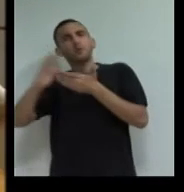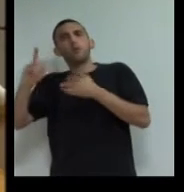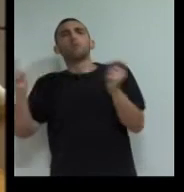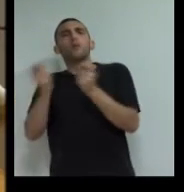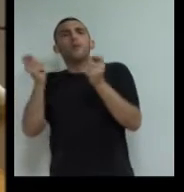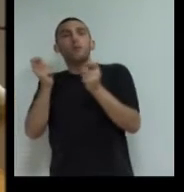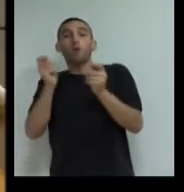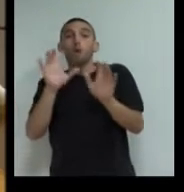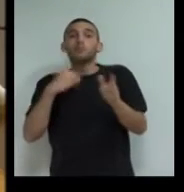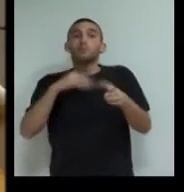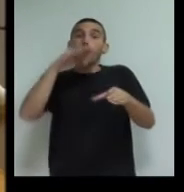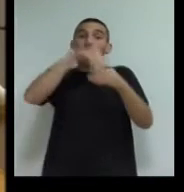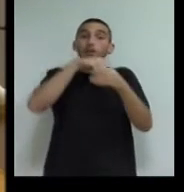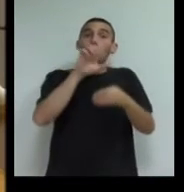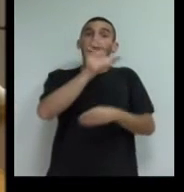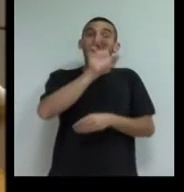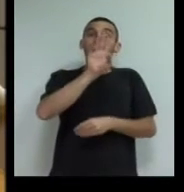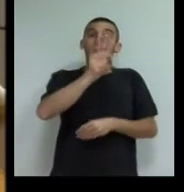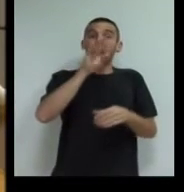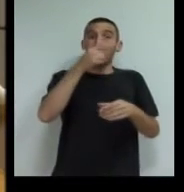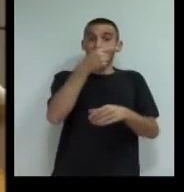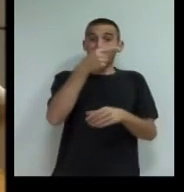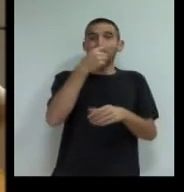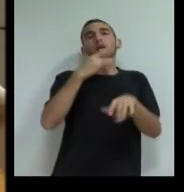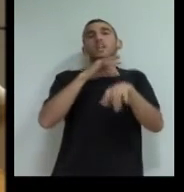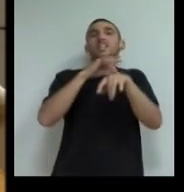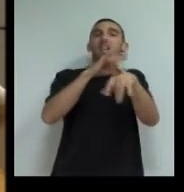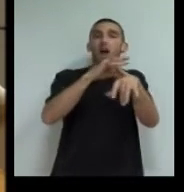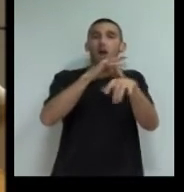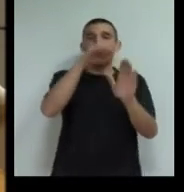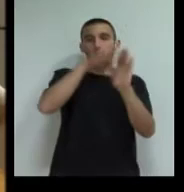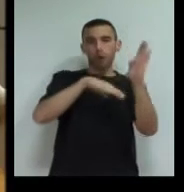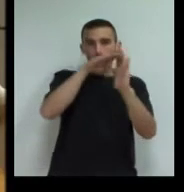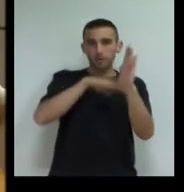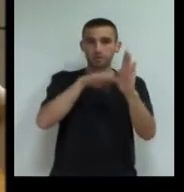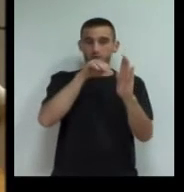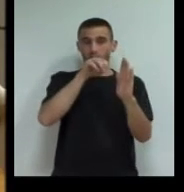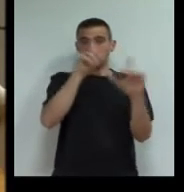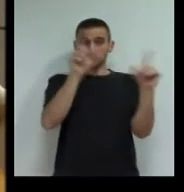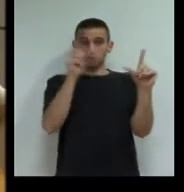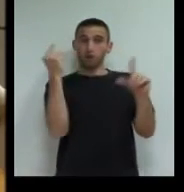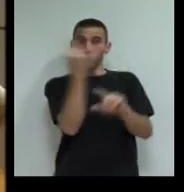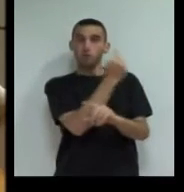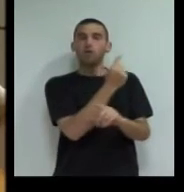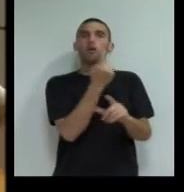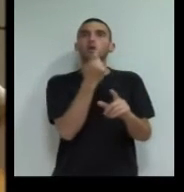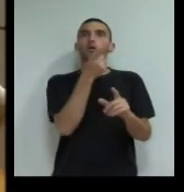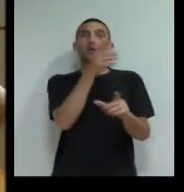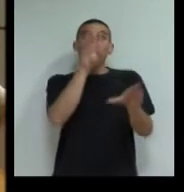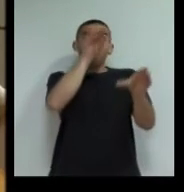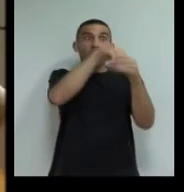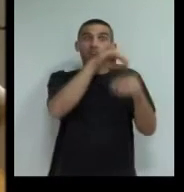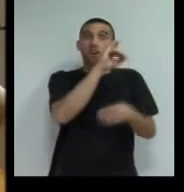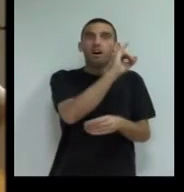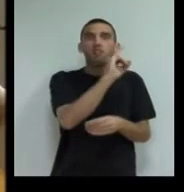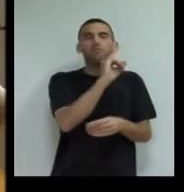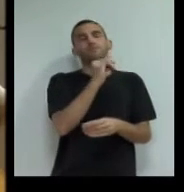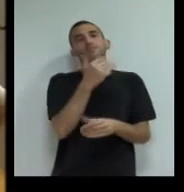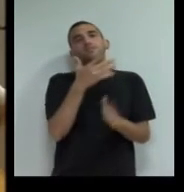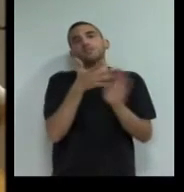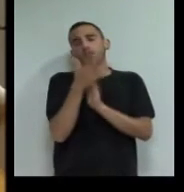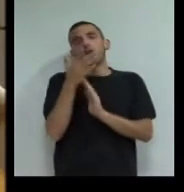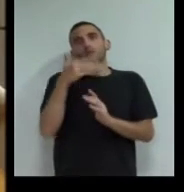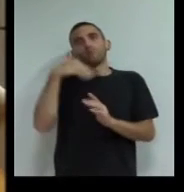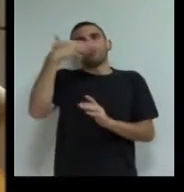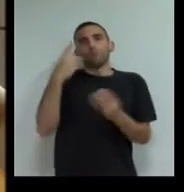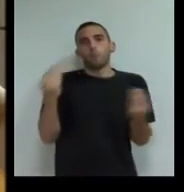en la EPG, en la guía electrónica de programas, este programa va a estar subtitulado o no, ya sería un avance muy grande. Directamente en las televisiones,